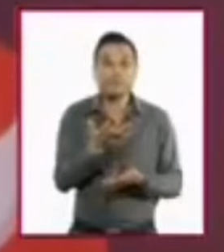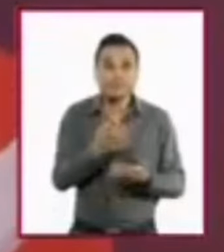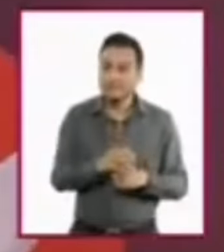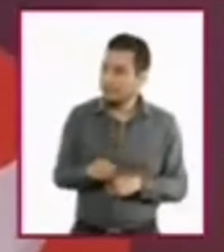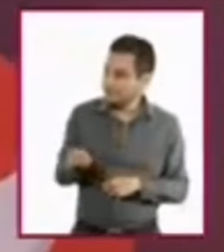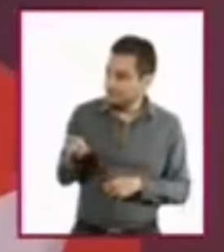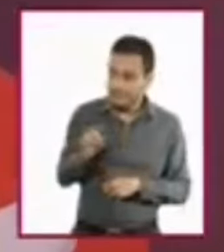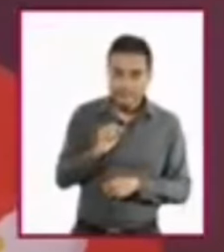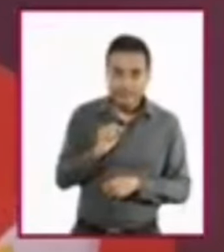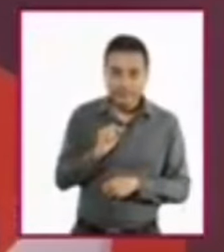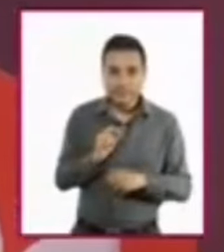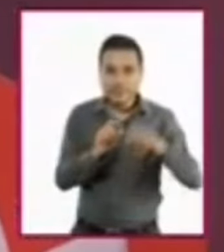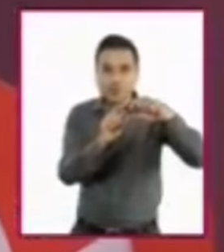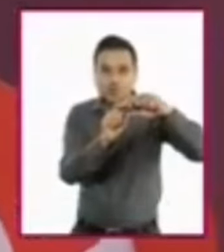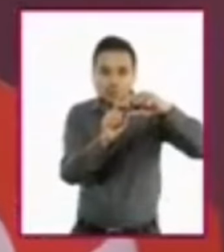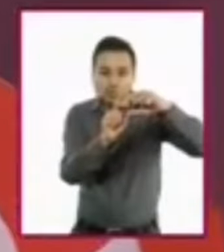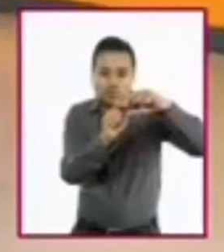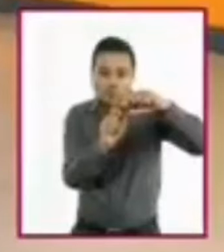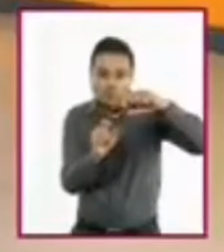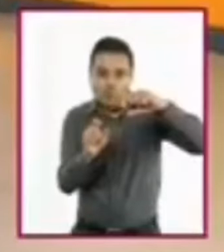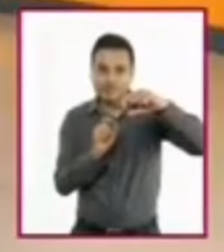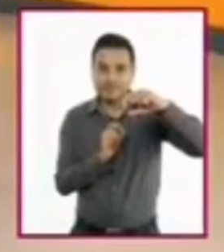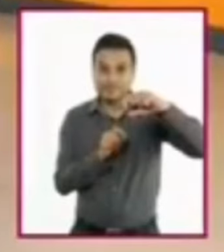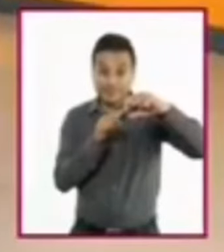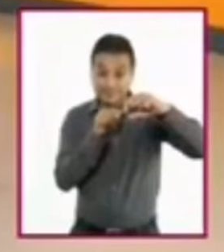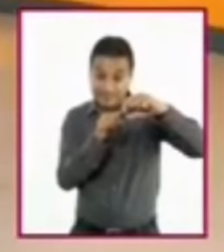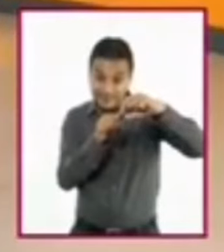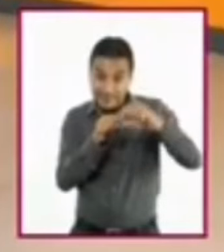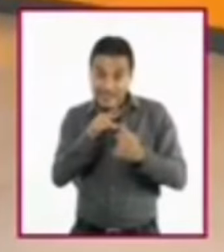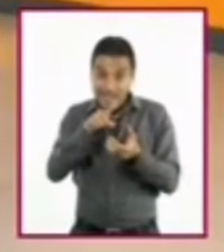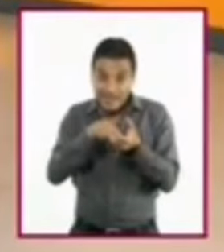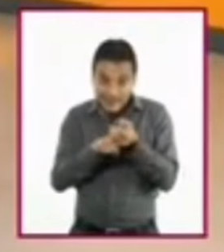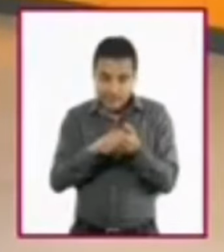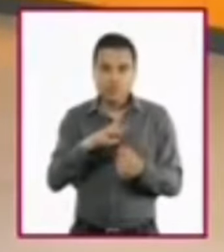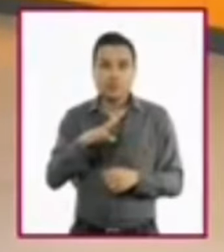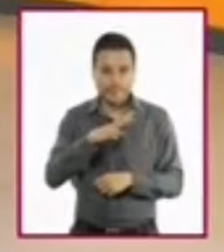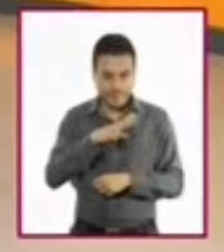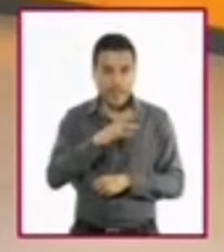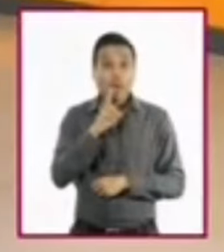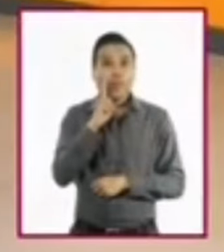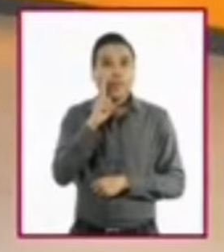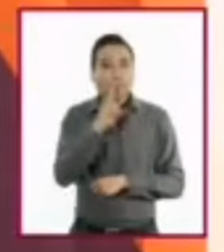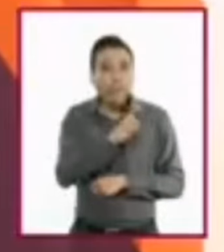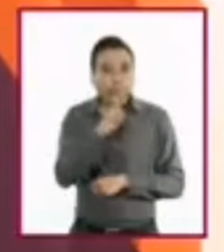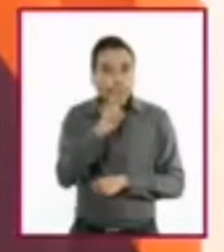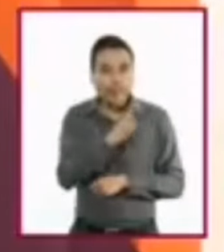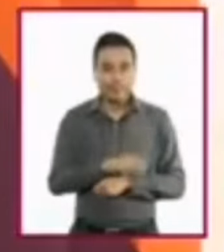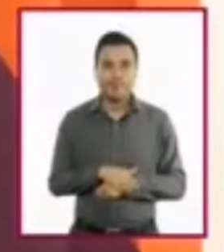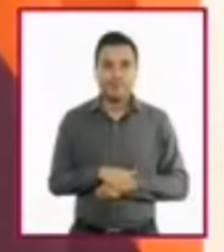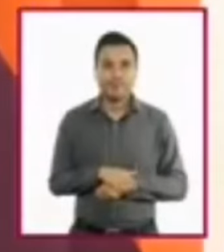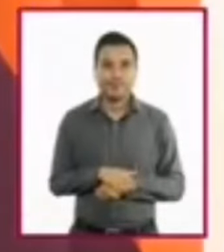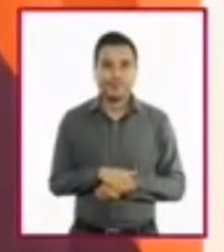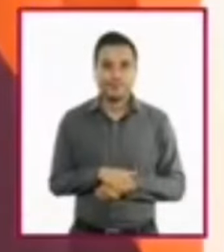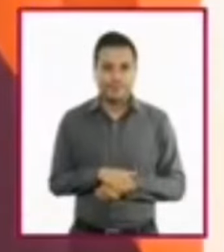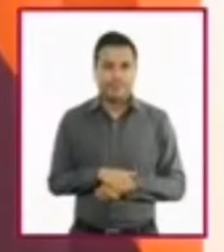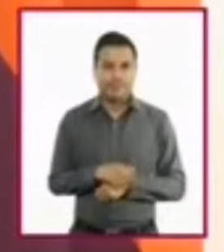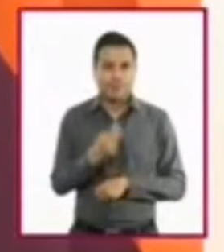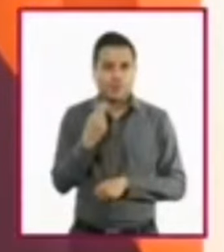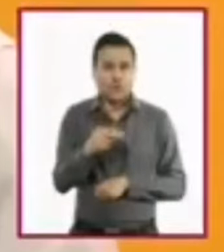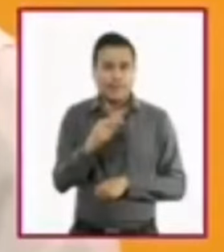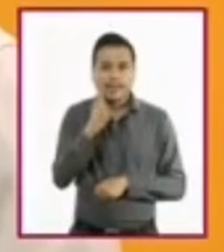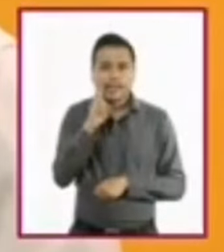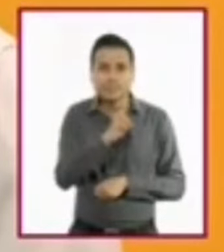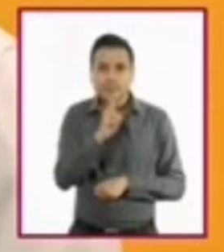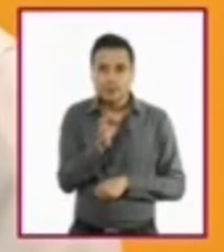mitocondrias, en las cuales se lleva a cabo el proceso de respiración celular, llamado así por